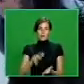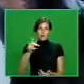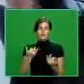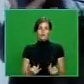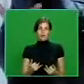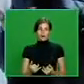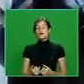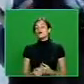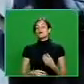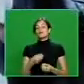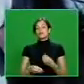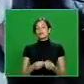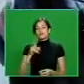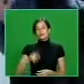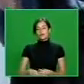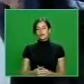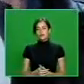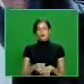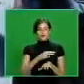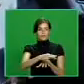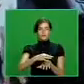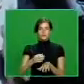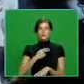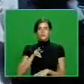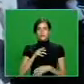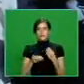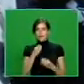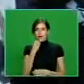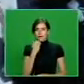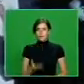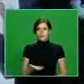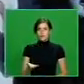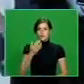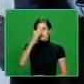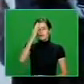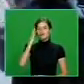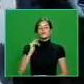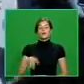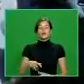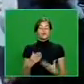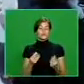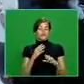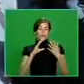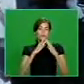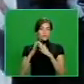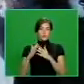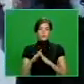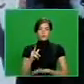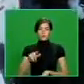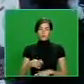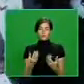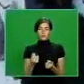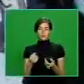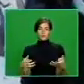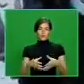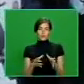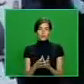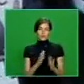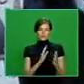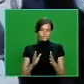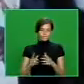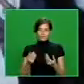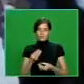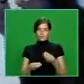para llevarla a esos 79 municipios ya hemos hecho mucho enl importante y mucha comunidad y mucho mucha banda organiza tambn viendo